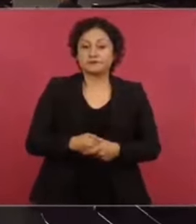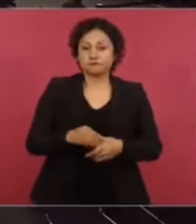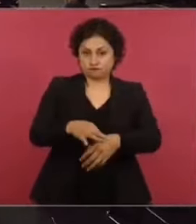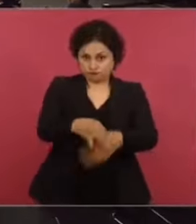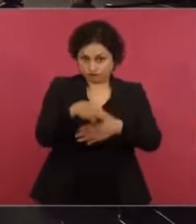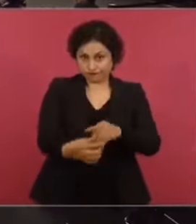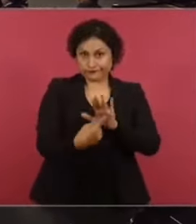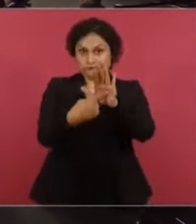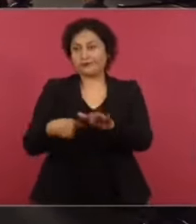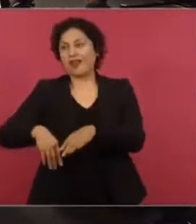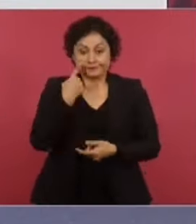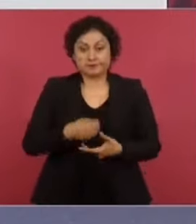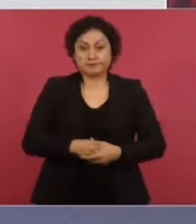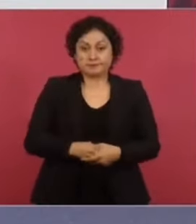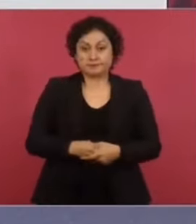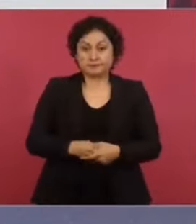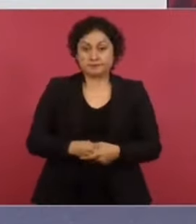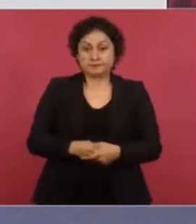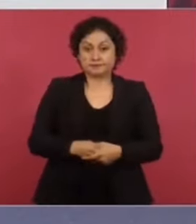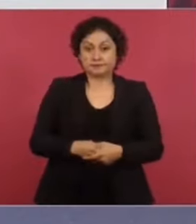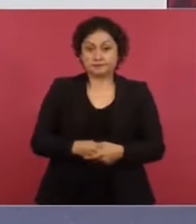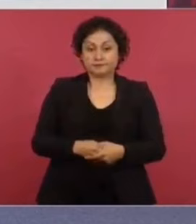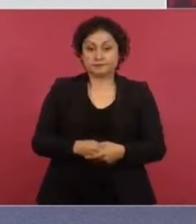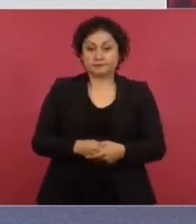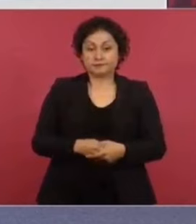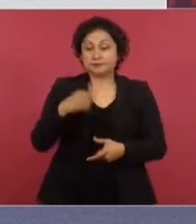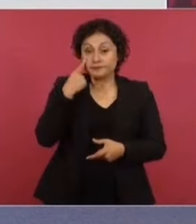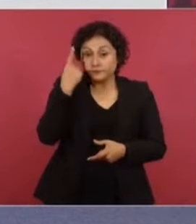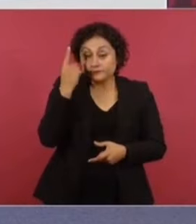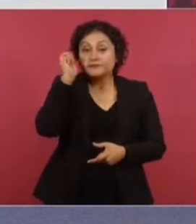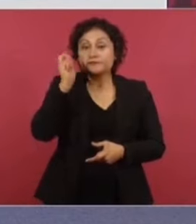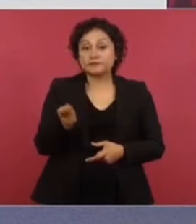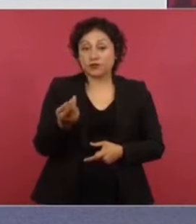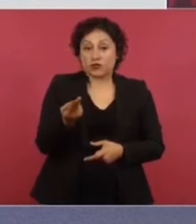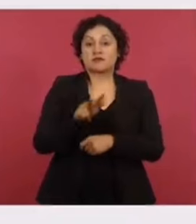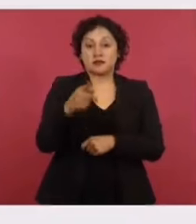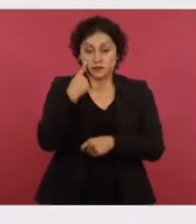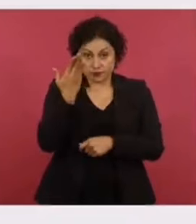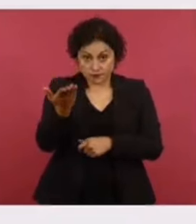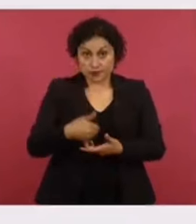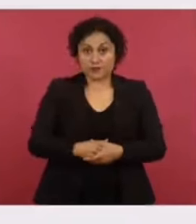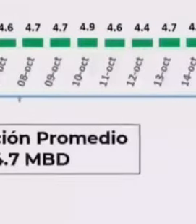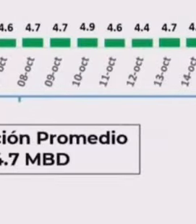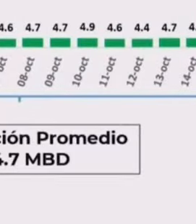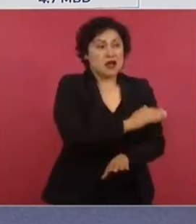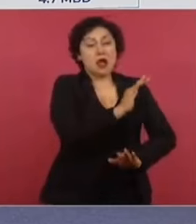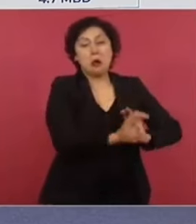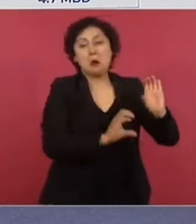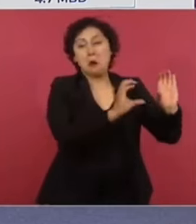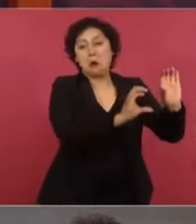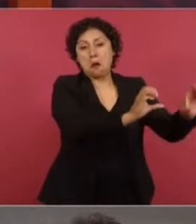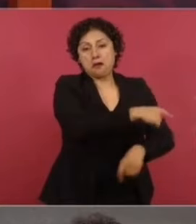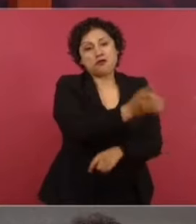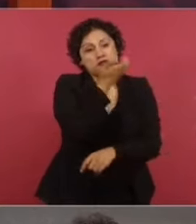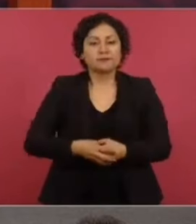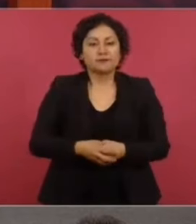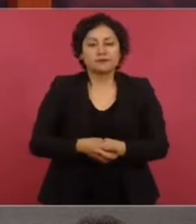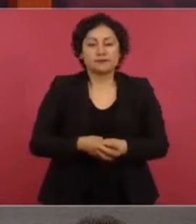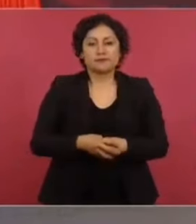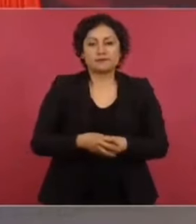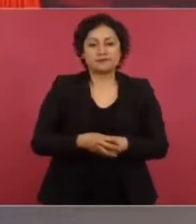palabras. Aquí llegamos nosotros, lo que se robaron en noviembre del 18. 81 mil barriles. Y miren cómo está